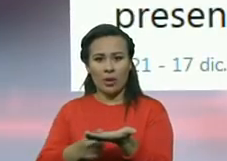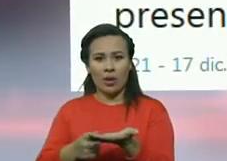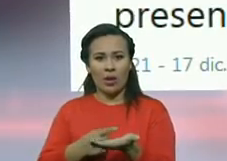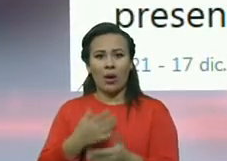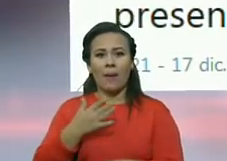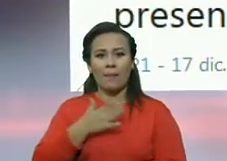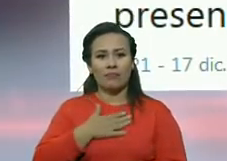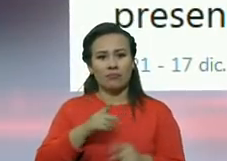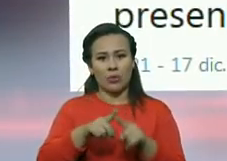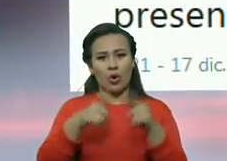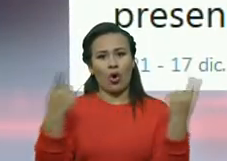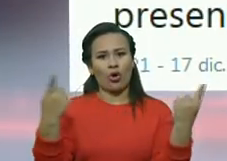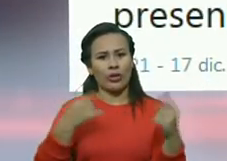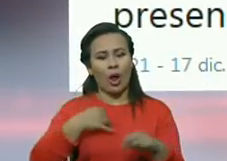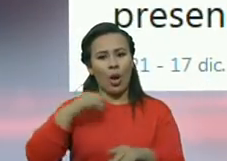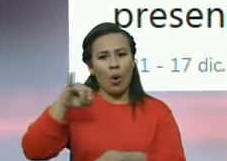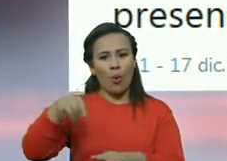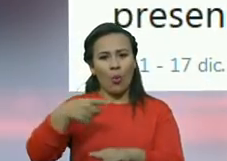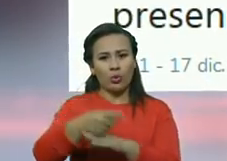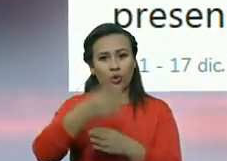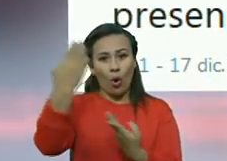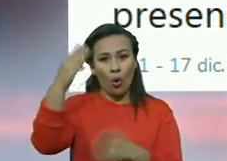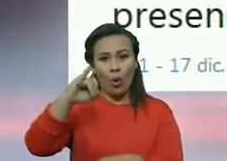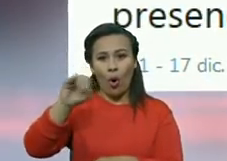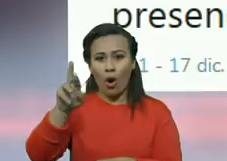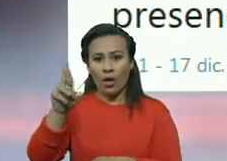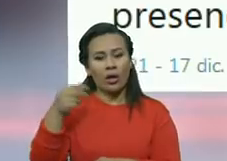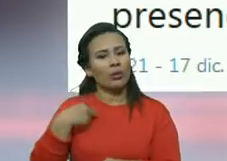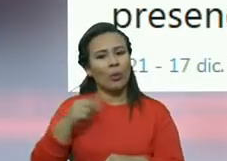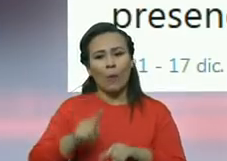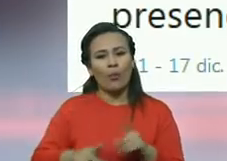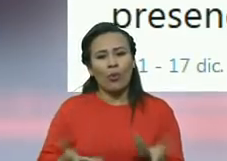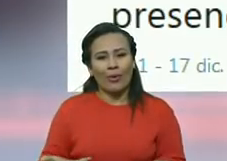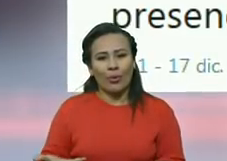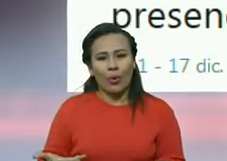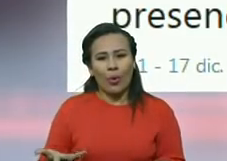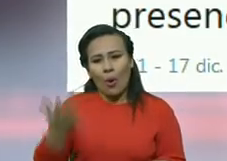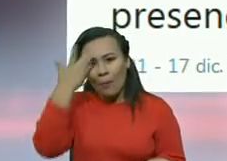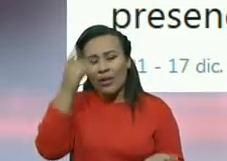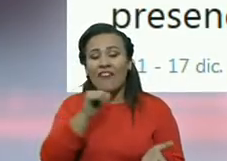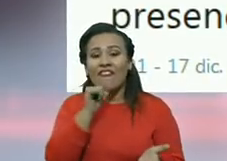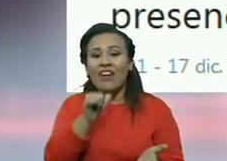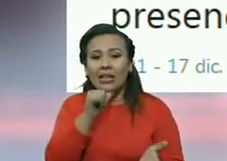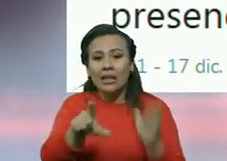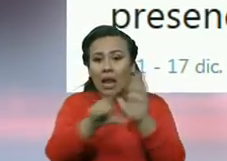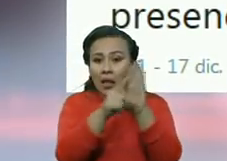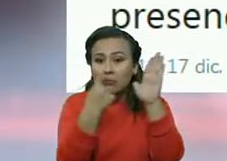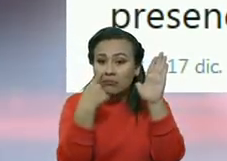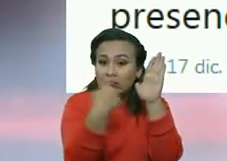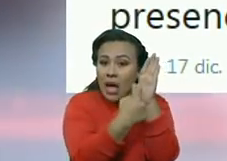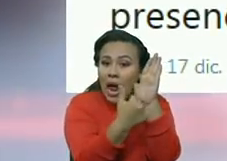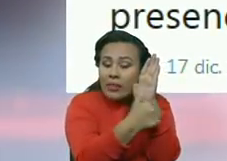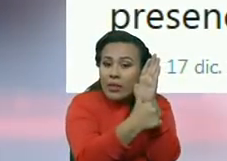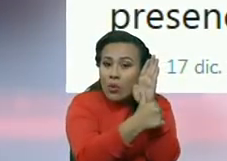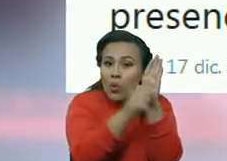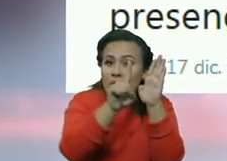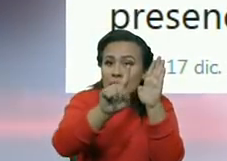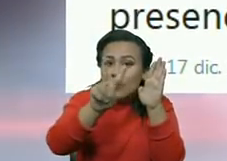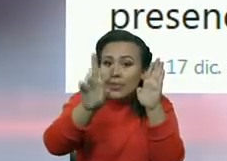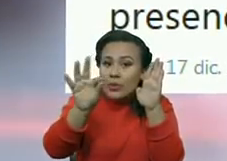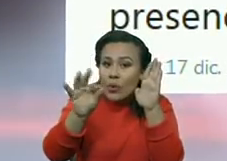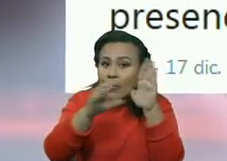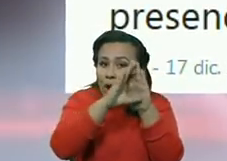reiterando su oposición al juicio político a Jorge Glass, porque no se cumplen los requisitos del artículo 129